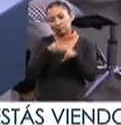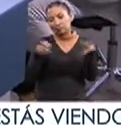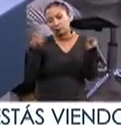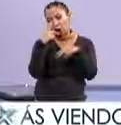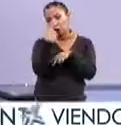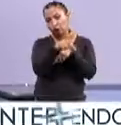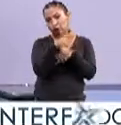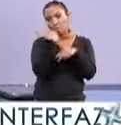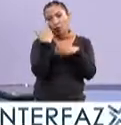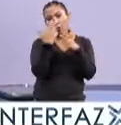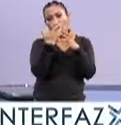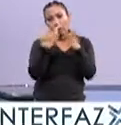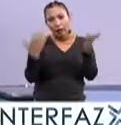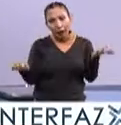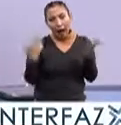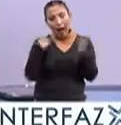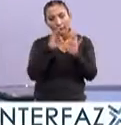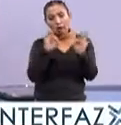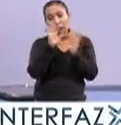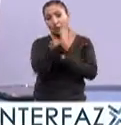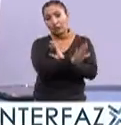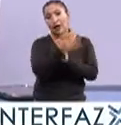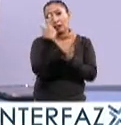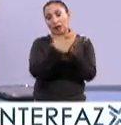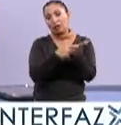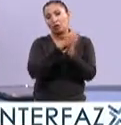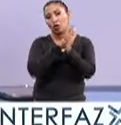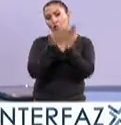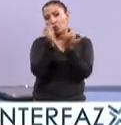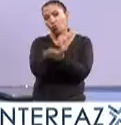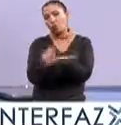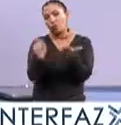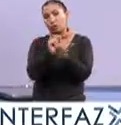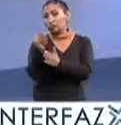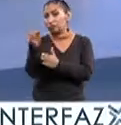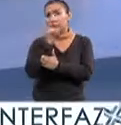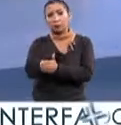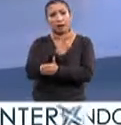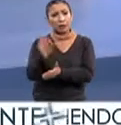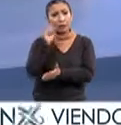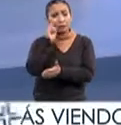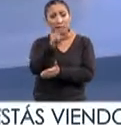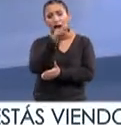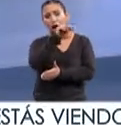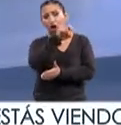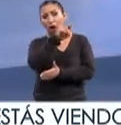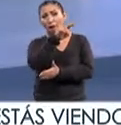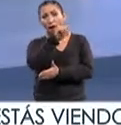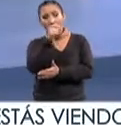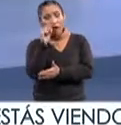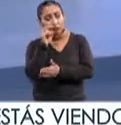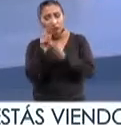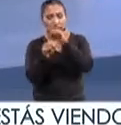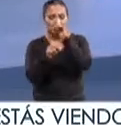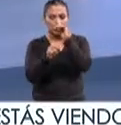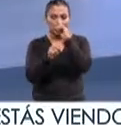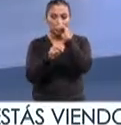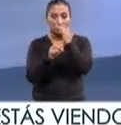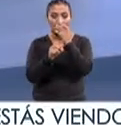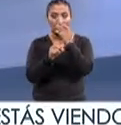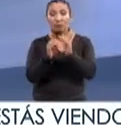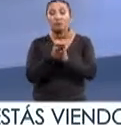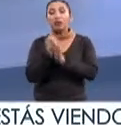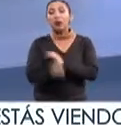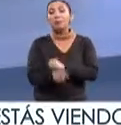poco su gran importancia dentro de la literatura. Bueno, es que tú puedes español. habitar sus novelas. Sí. Por ejemplo, sin duda. sus